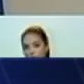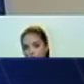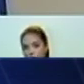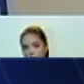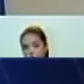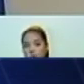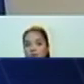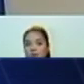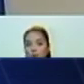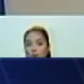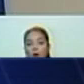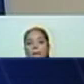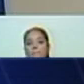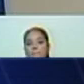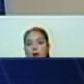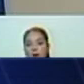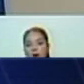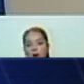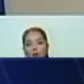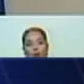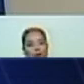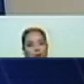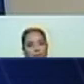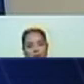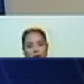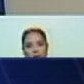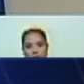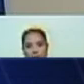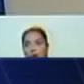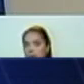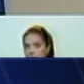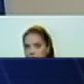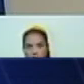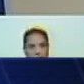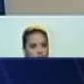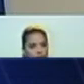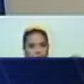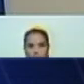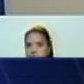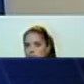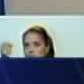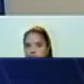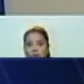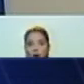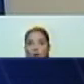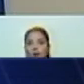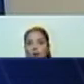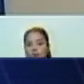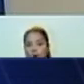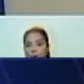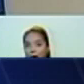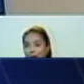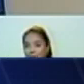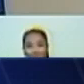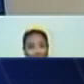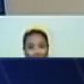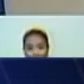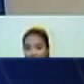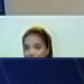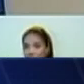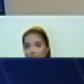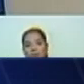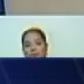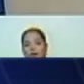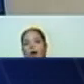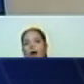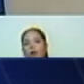seguro y mercado de capitales. Ya han sido designados y están trabajando de manera inmediata en